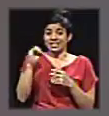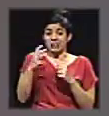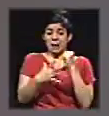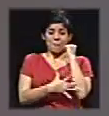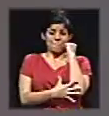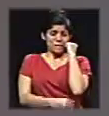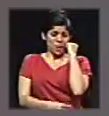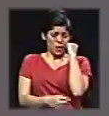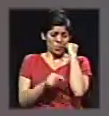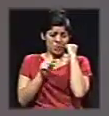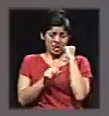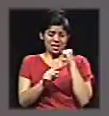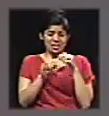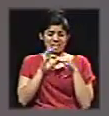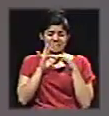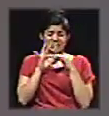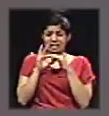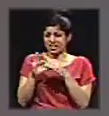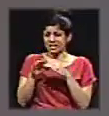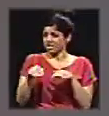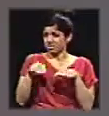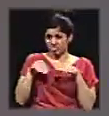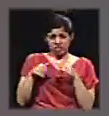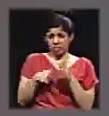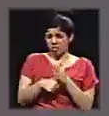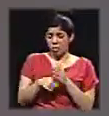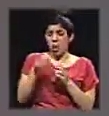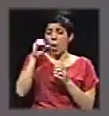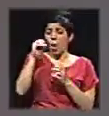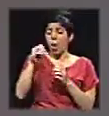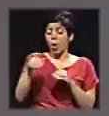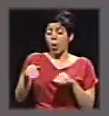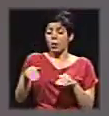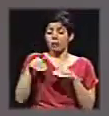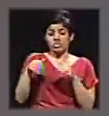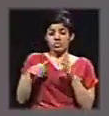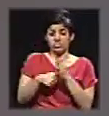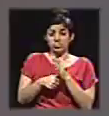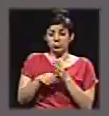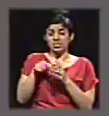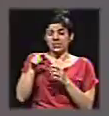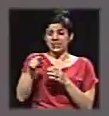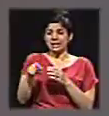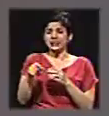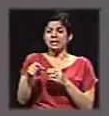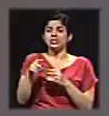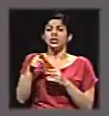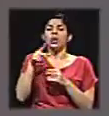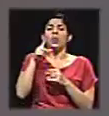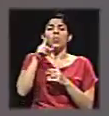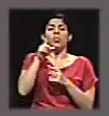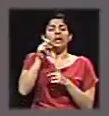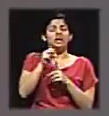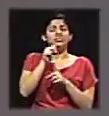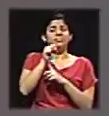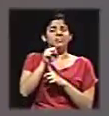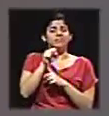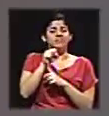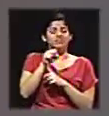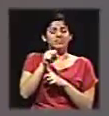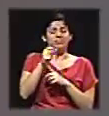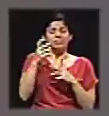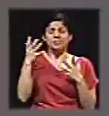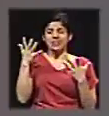está ligado a abstencionismo o si el abstencionismo más bien es un fenómeno que